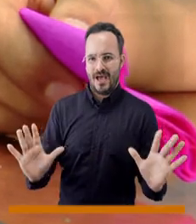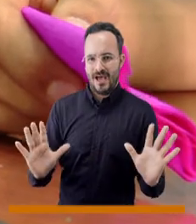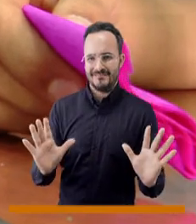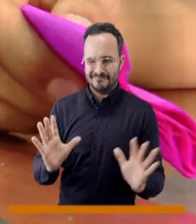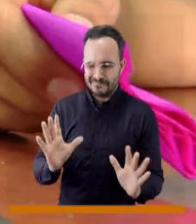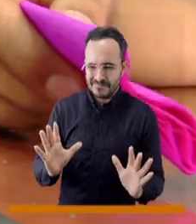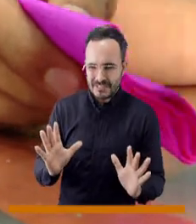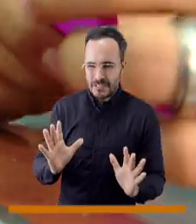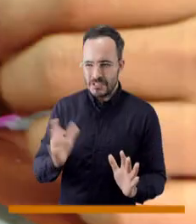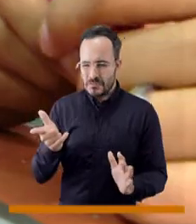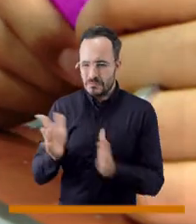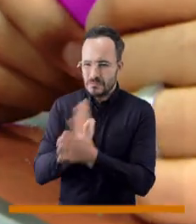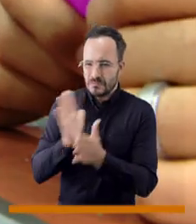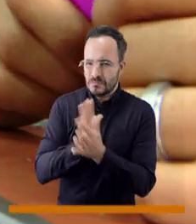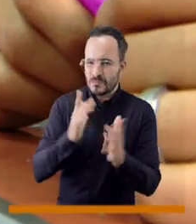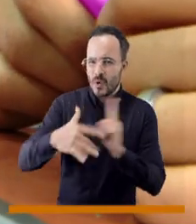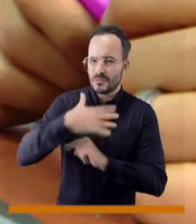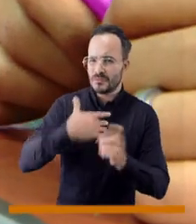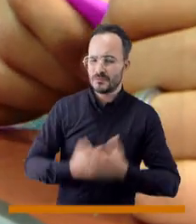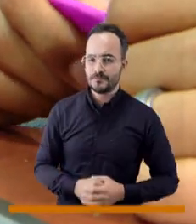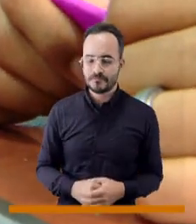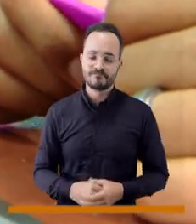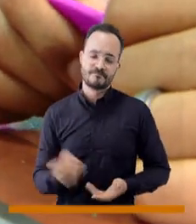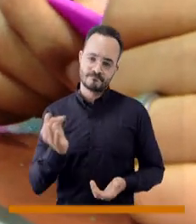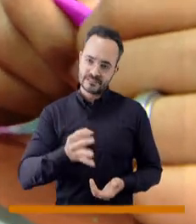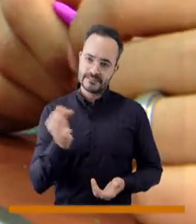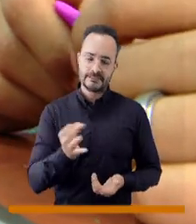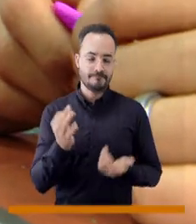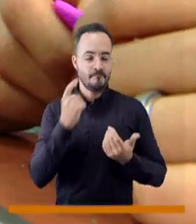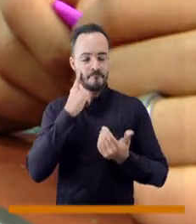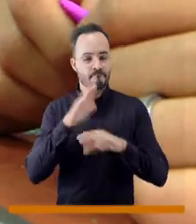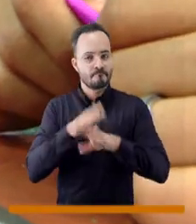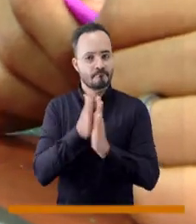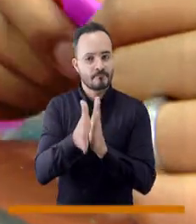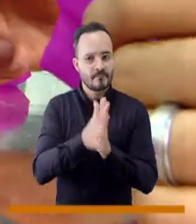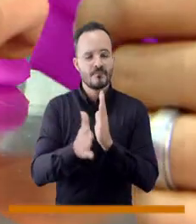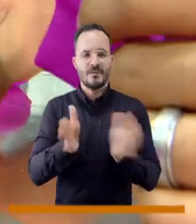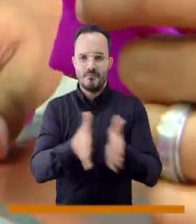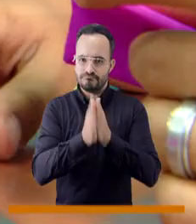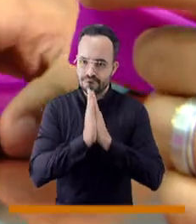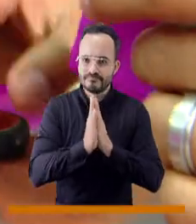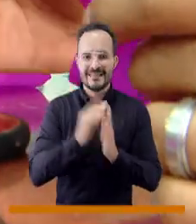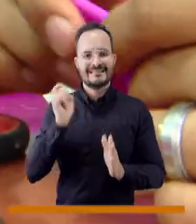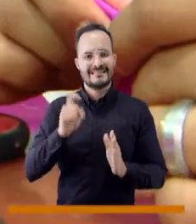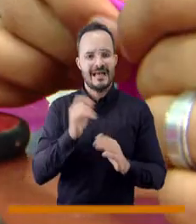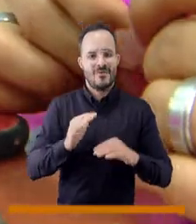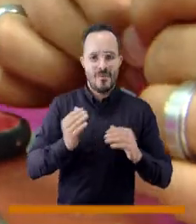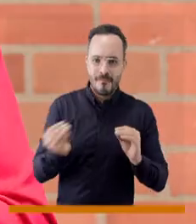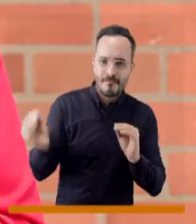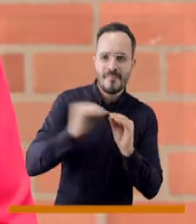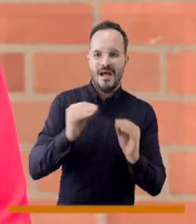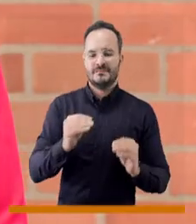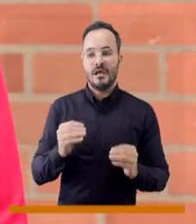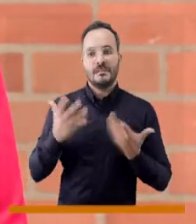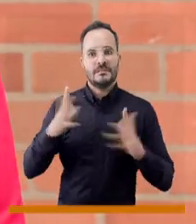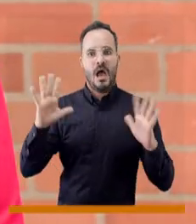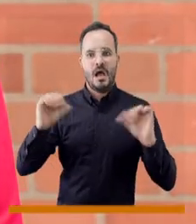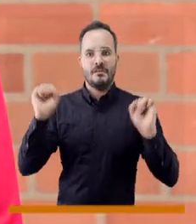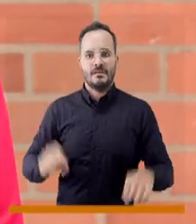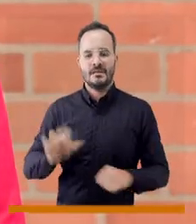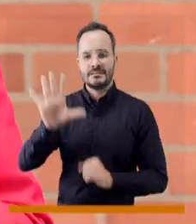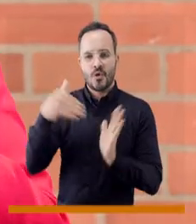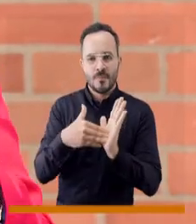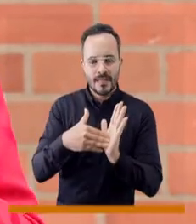pregunta con un poco de tono de afirmación si se logró. Bueno, efectivamente, y luego de mucho insistir, con la aprobación del superávit se